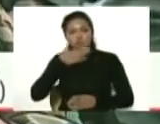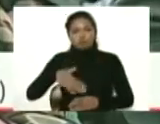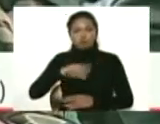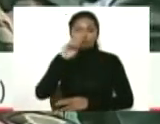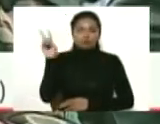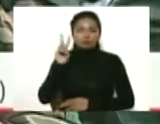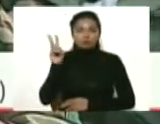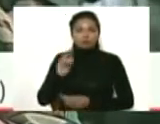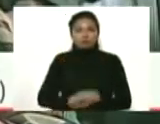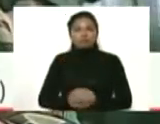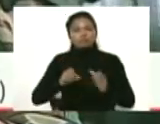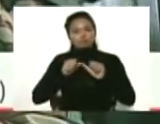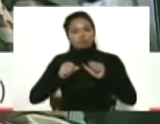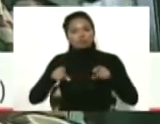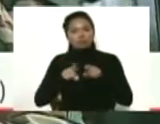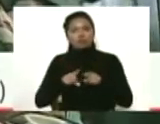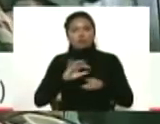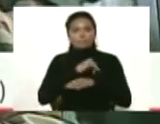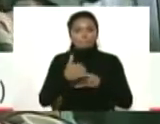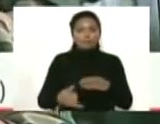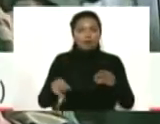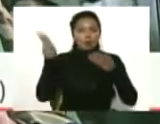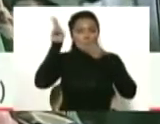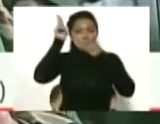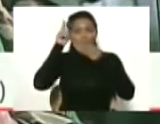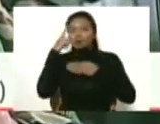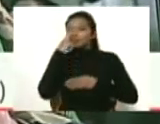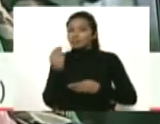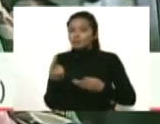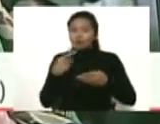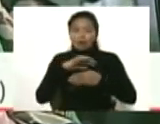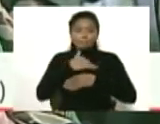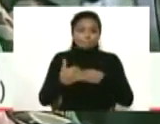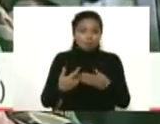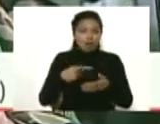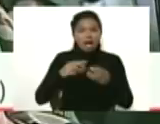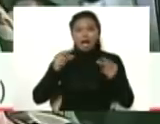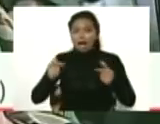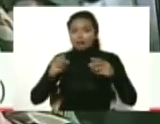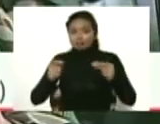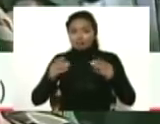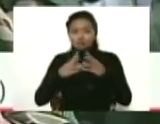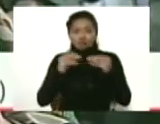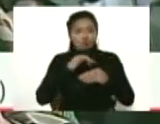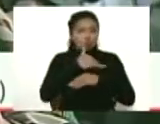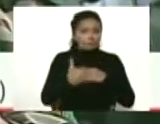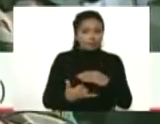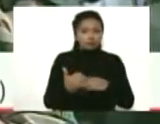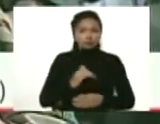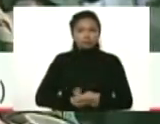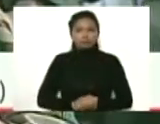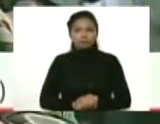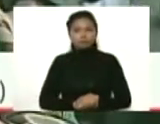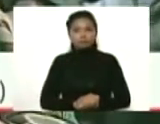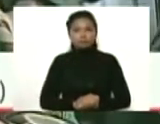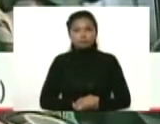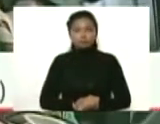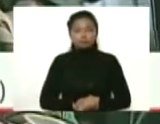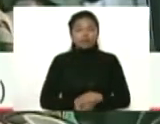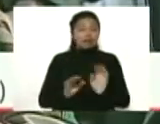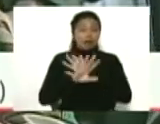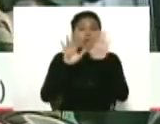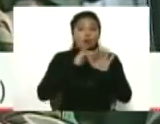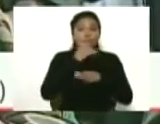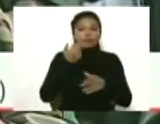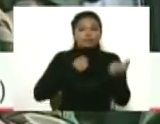venezolano, los mantenemos. Plan Guaycaipuro, el Plan Zamora, están activos todos esos planes. Y por supuesto nuestros planes para